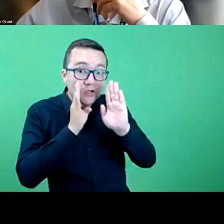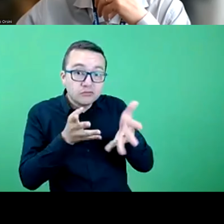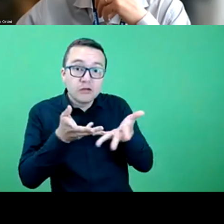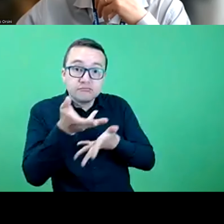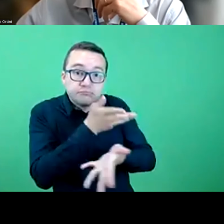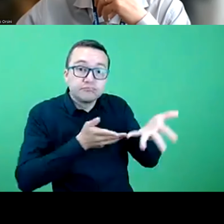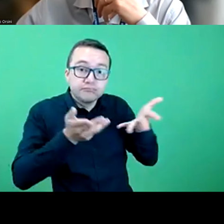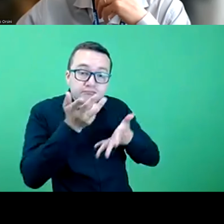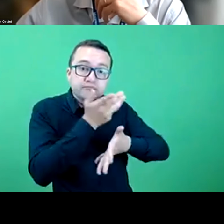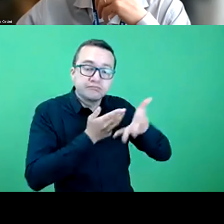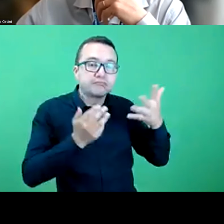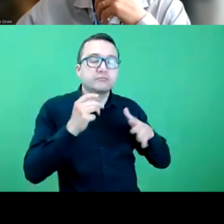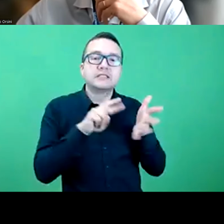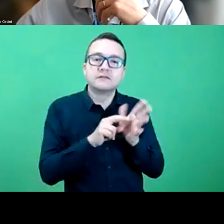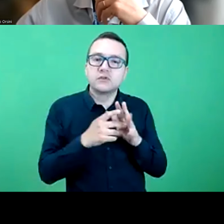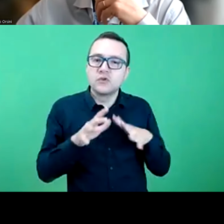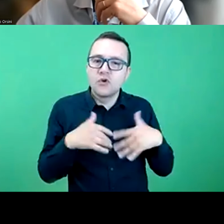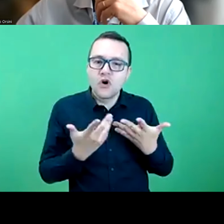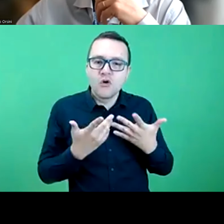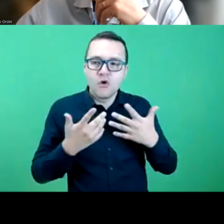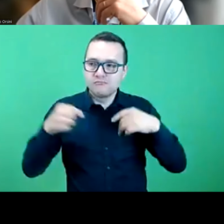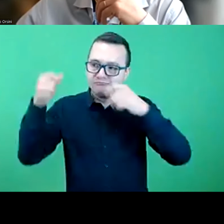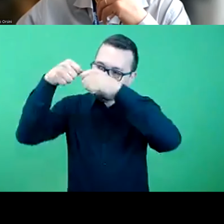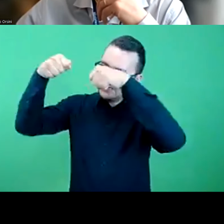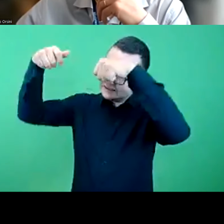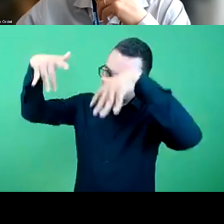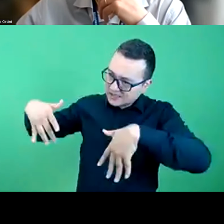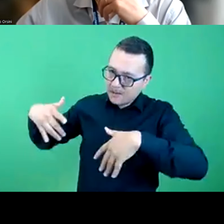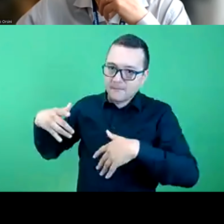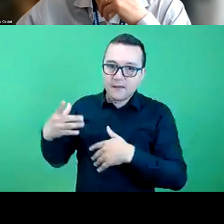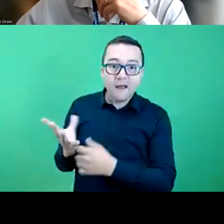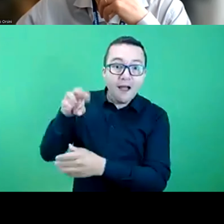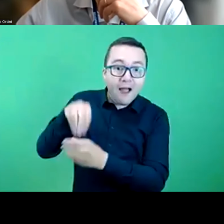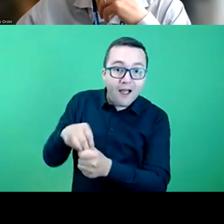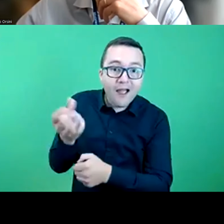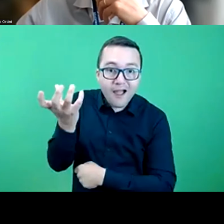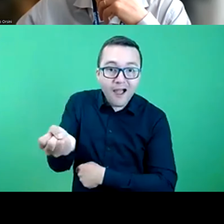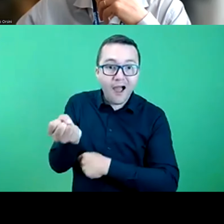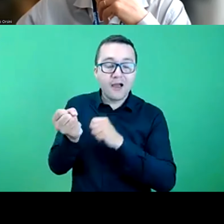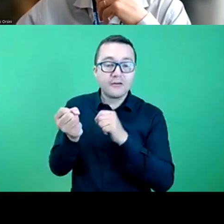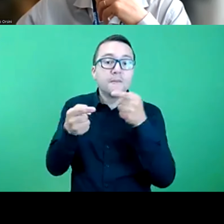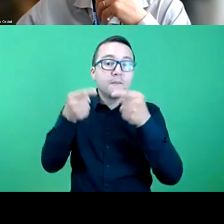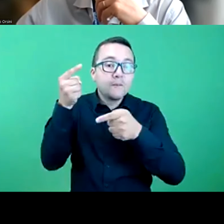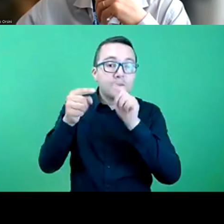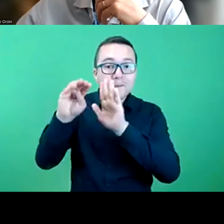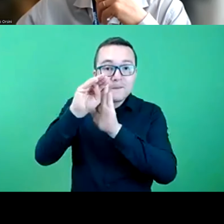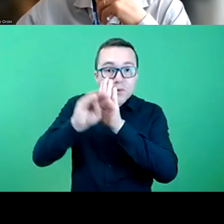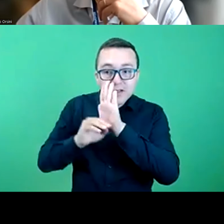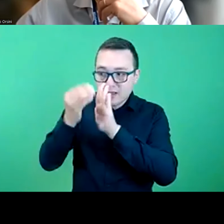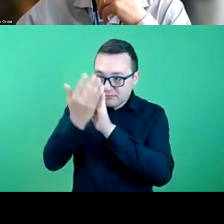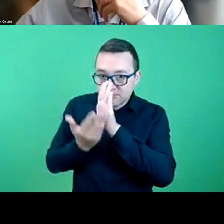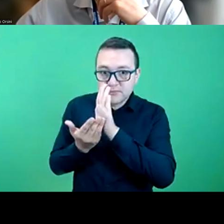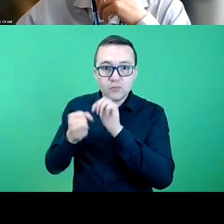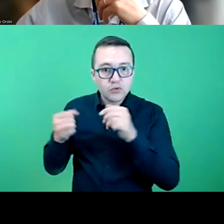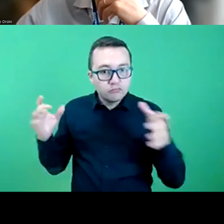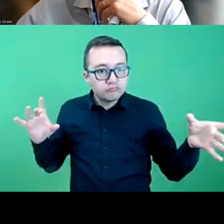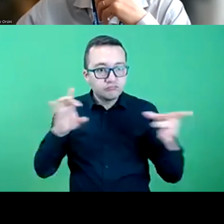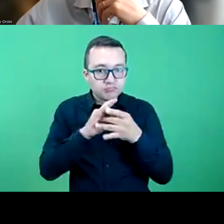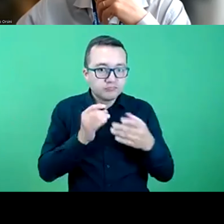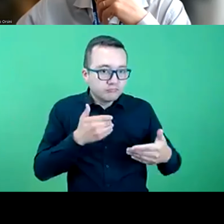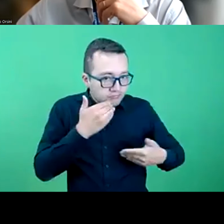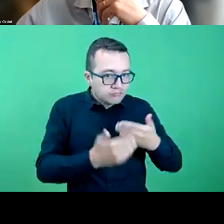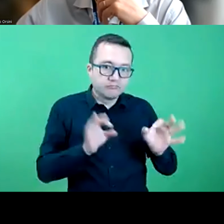de políticas que faciliten ese proceso y que incentiven a todos a tener ese rol más activo. Helen Hughes, que es directora ejecutiva